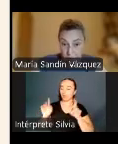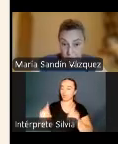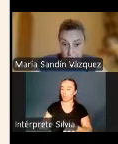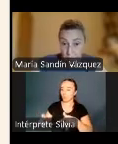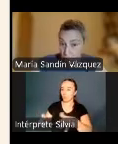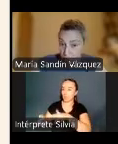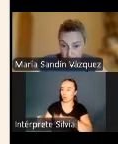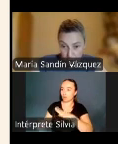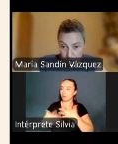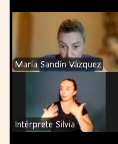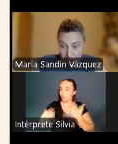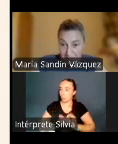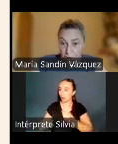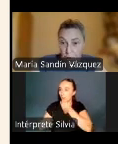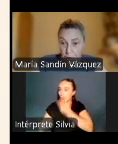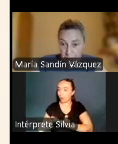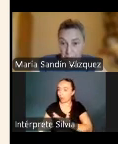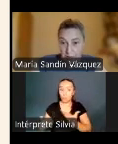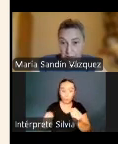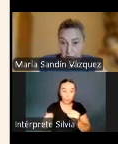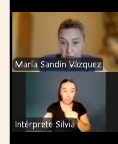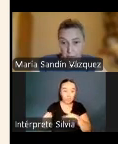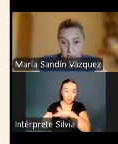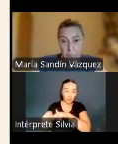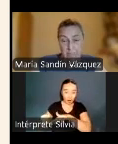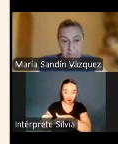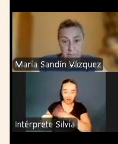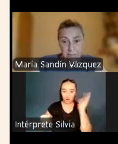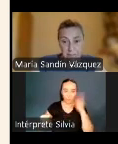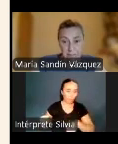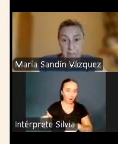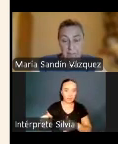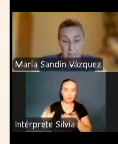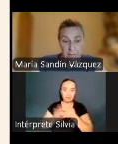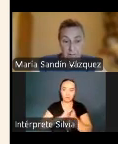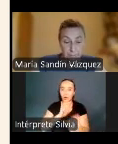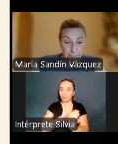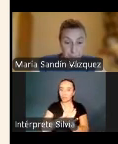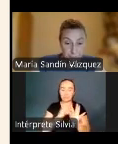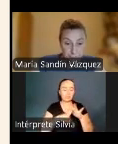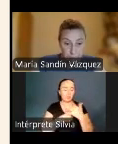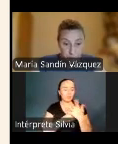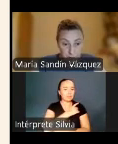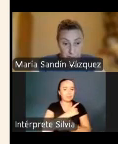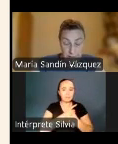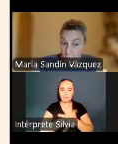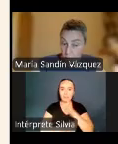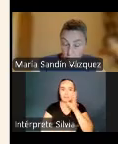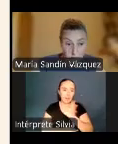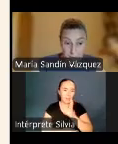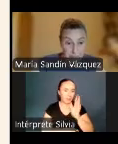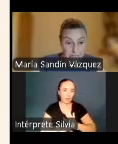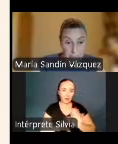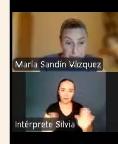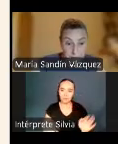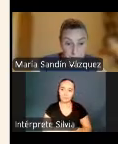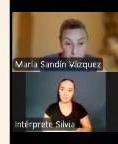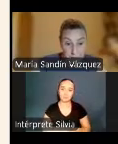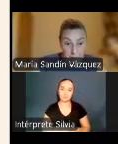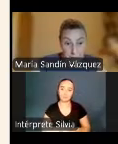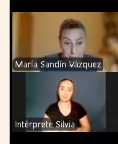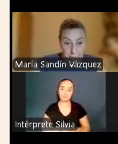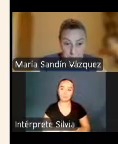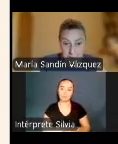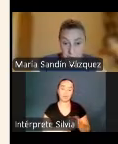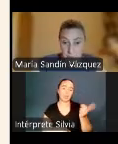estoy tranquila, estoy bien. Muchas no lo tienen y están continuamente con esa situación de precariedad que es tremenda. Y luego lo que hablamos, se da por